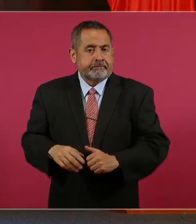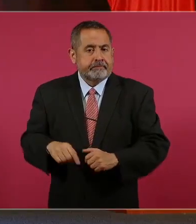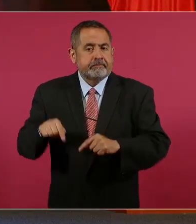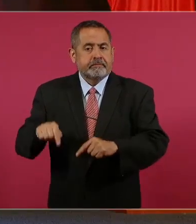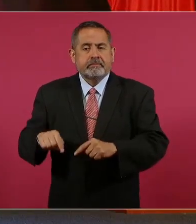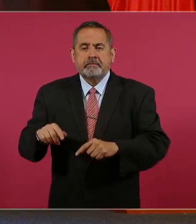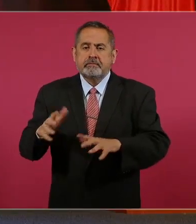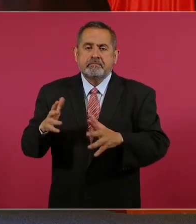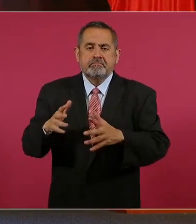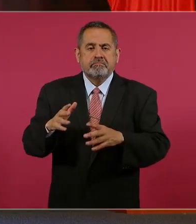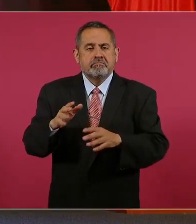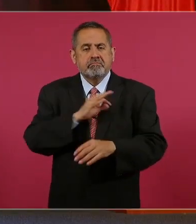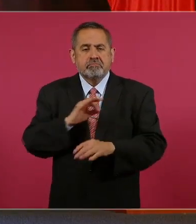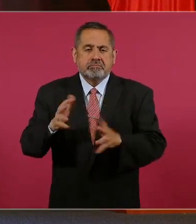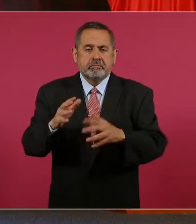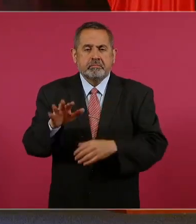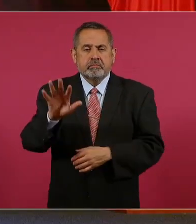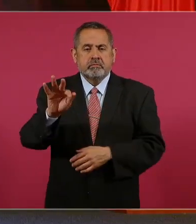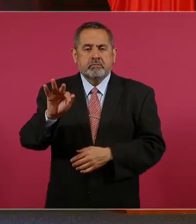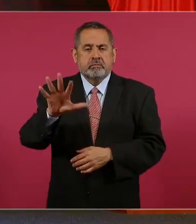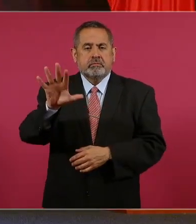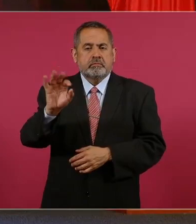como en el 45%